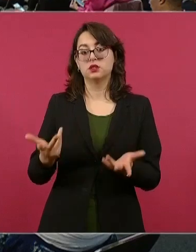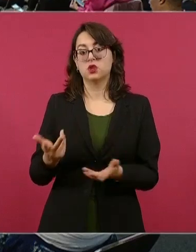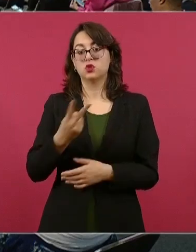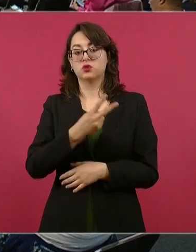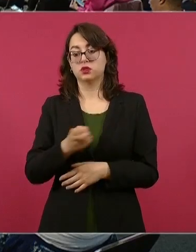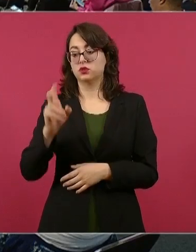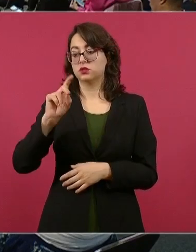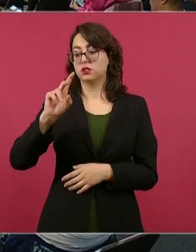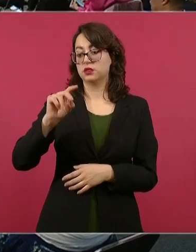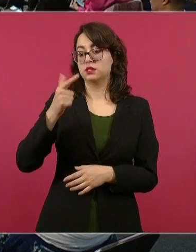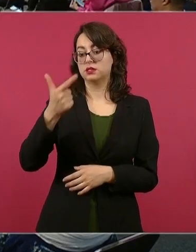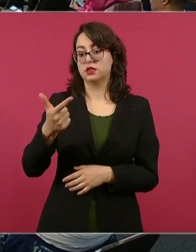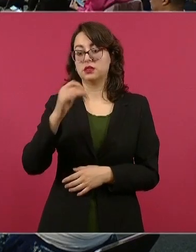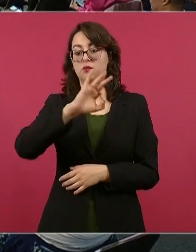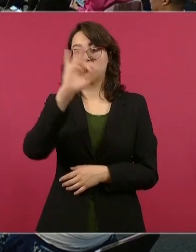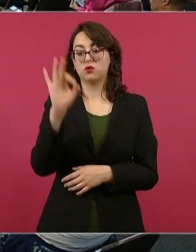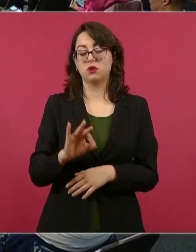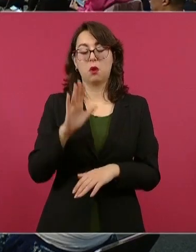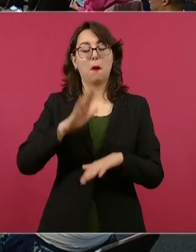237%.